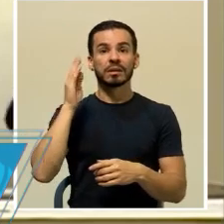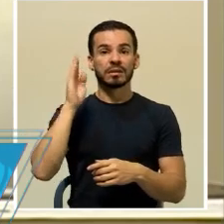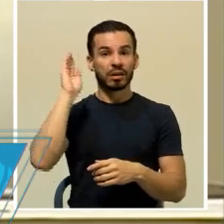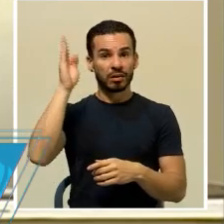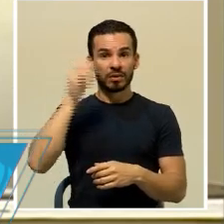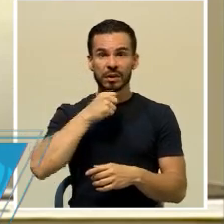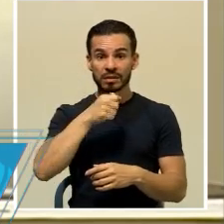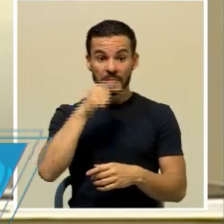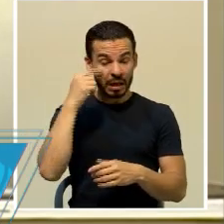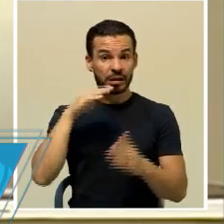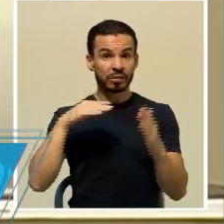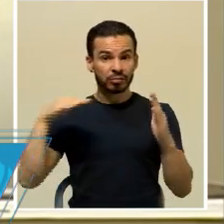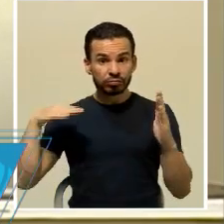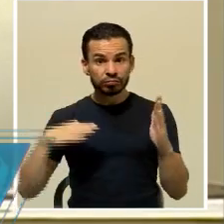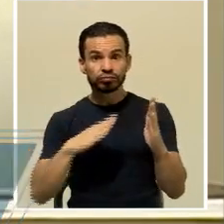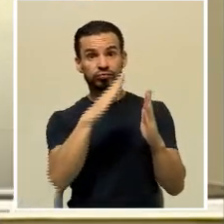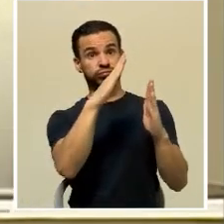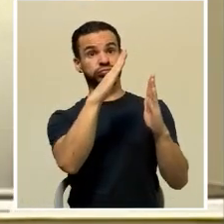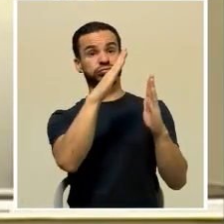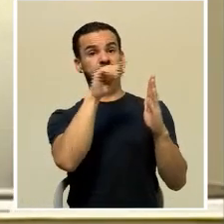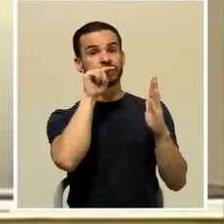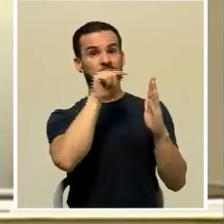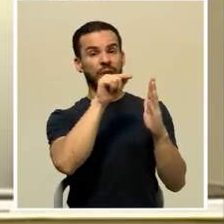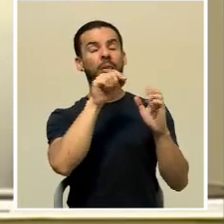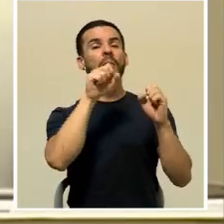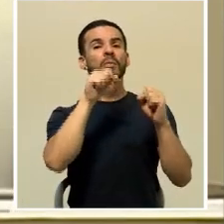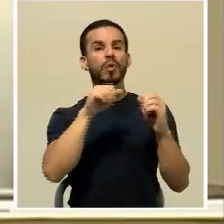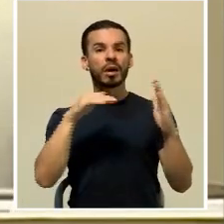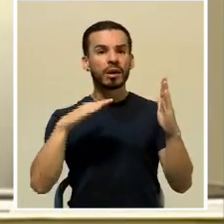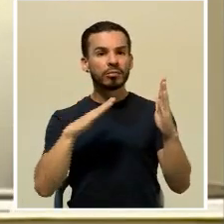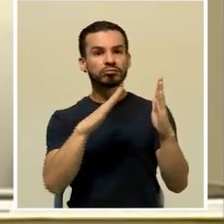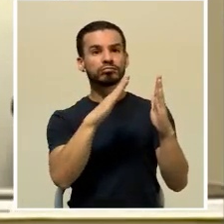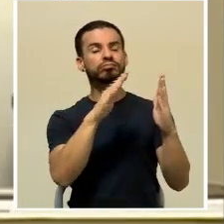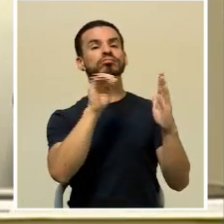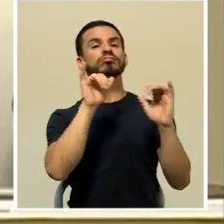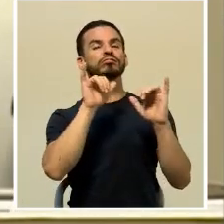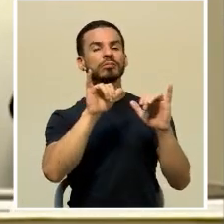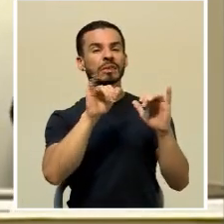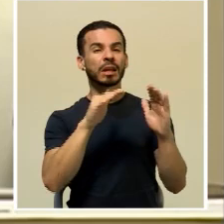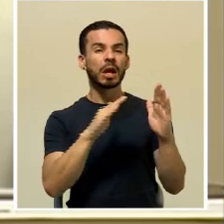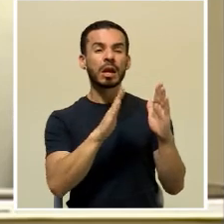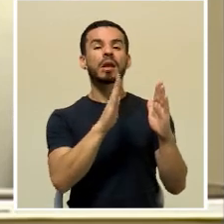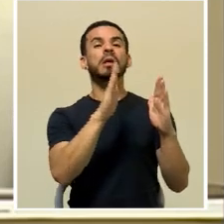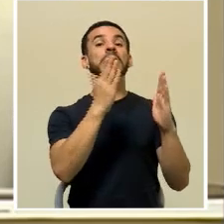que así esa curva que estamos viendo tan a la alza pueda mantenerse,